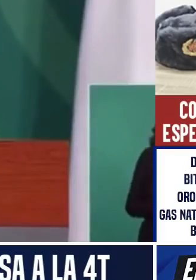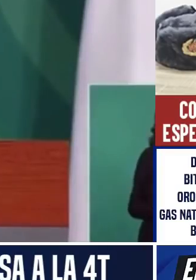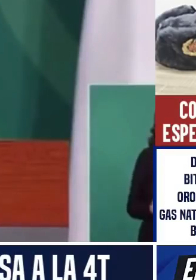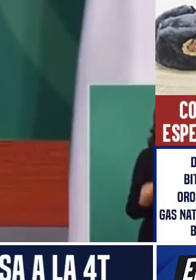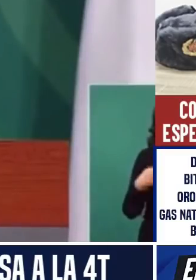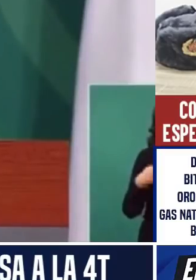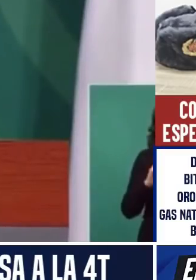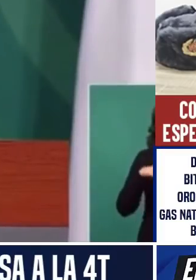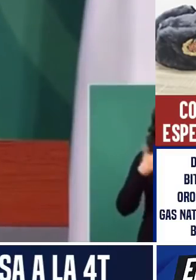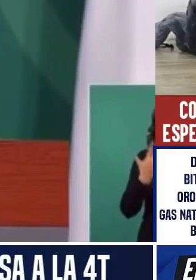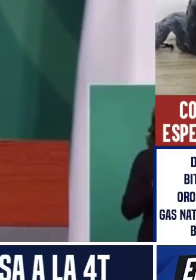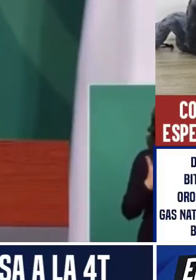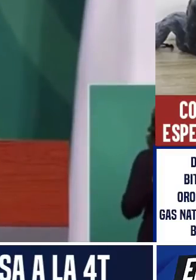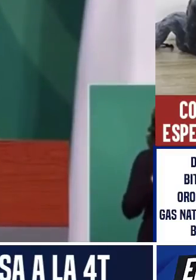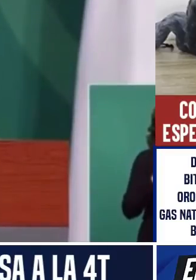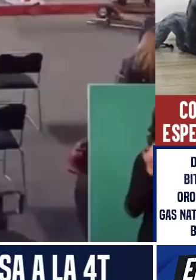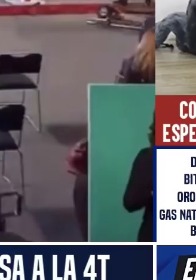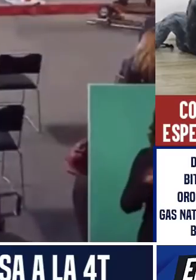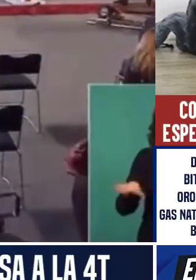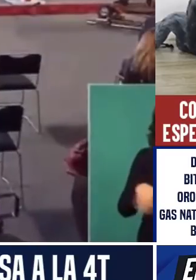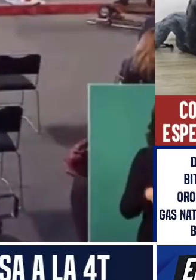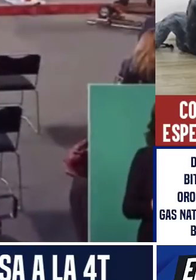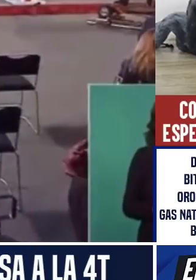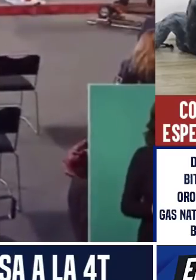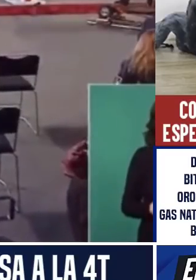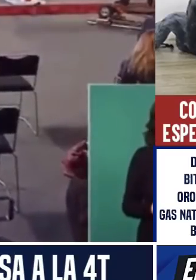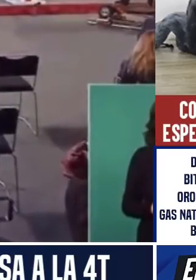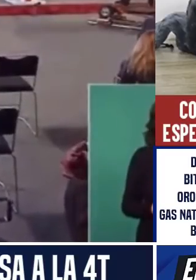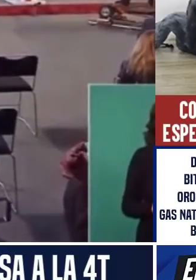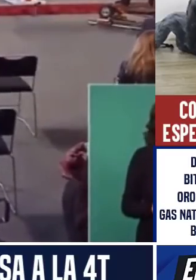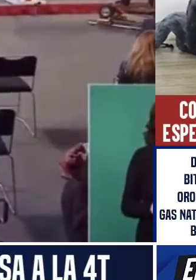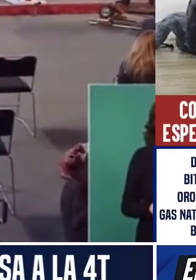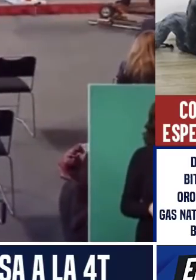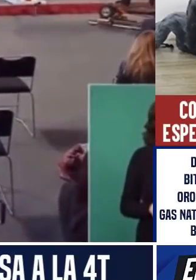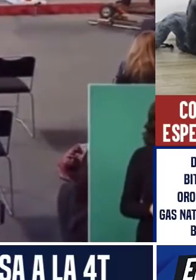Pero les vamos a informar. Y también,